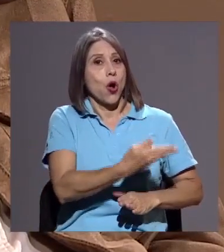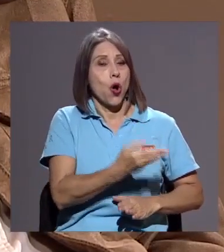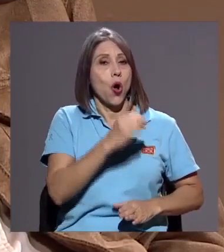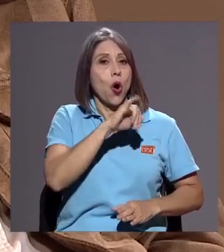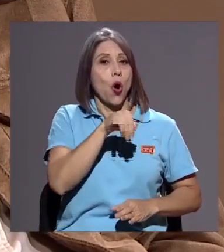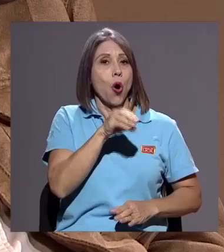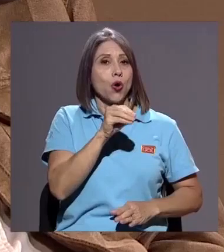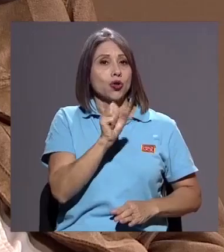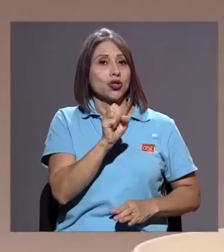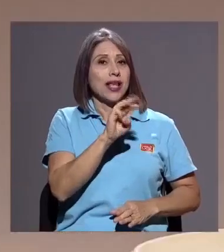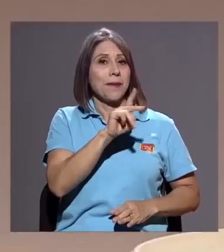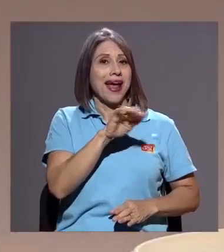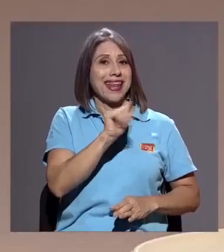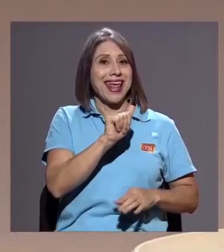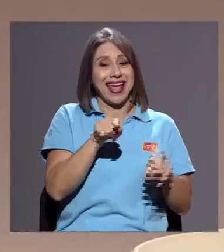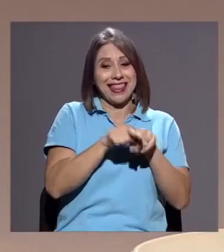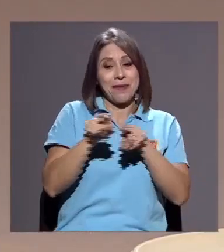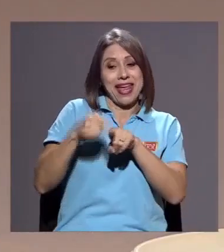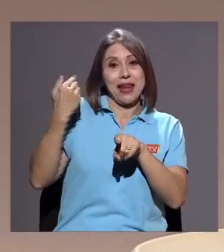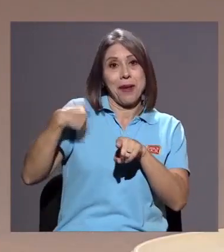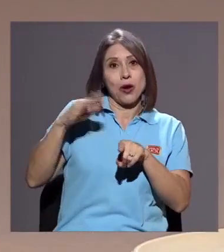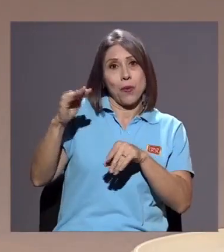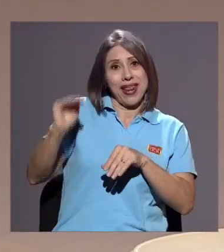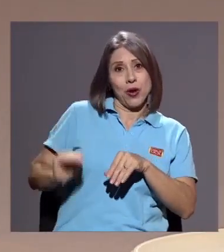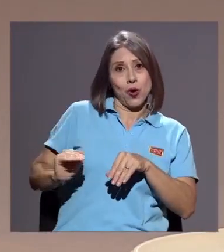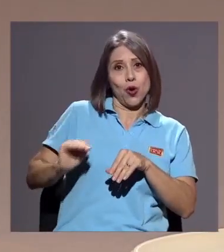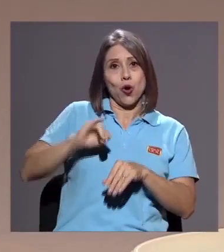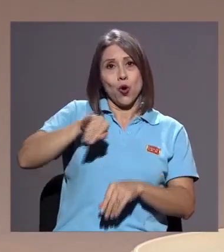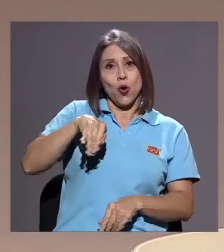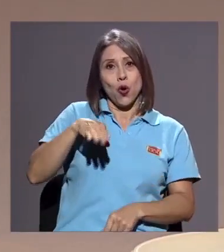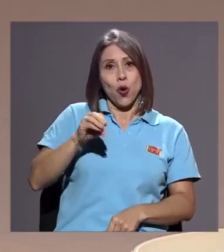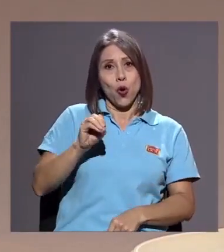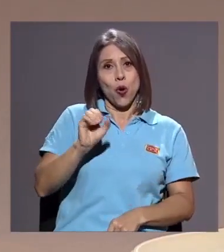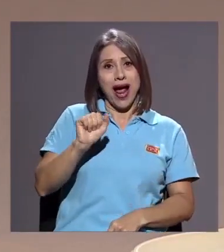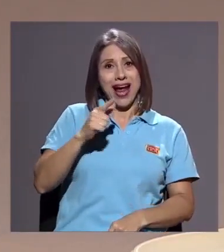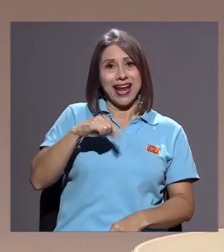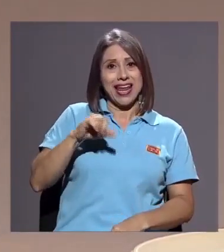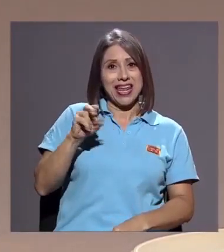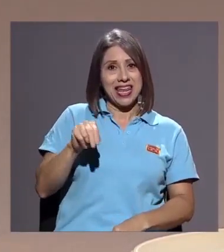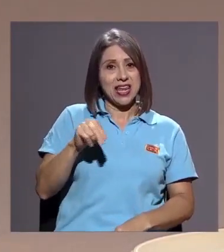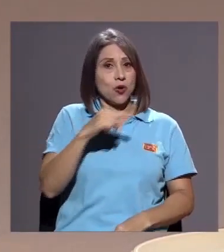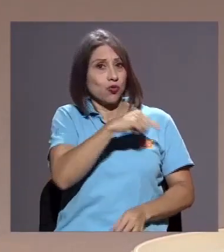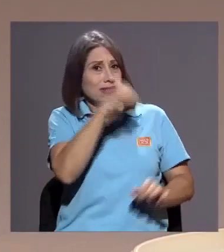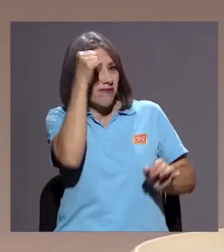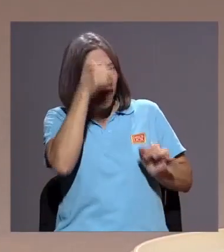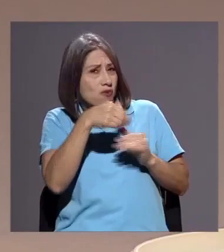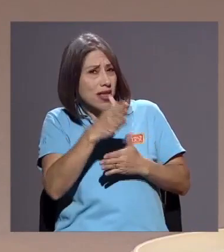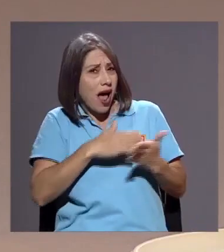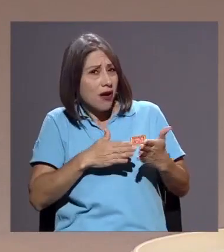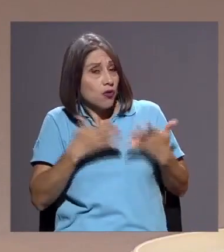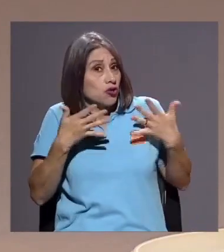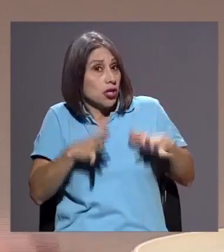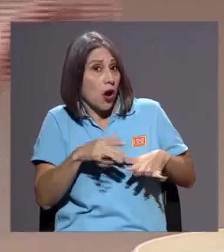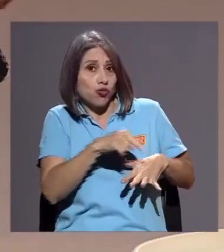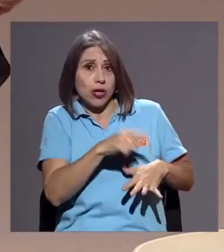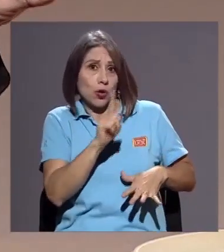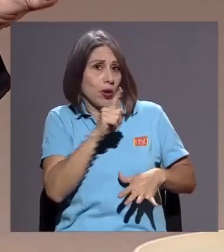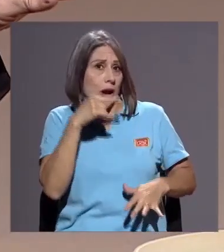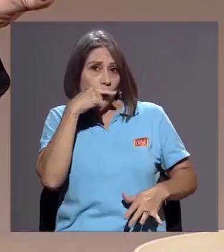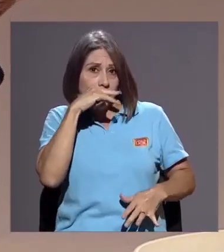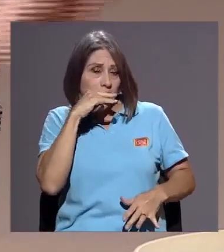alguna memoria, algún recuerdo? Tú ya no eras un niño pequeño